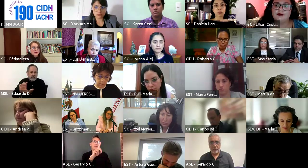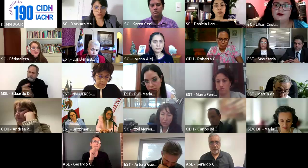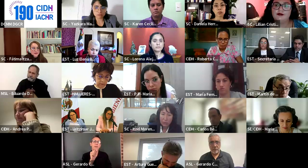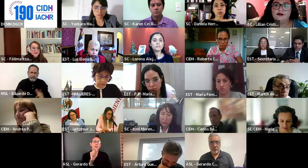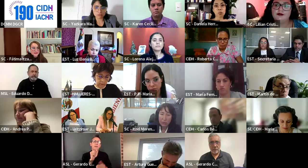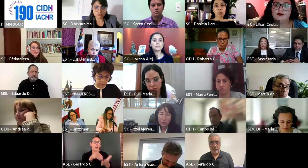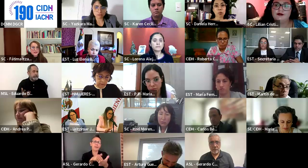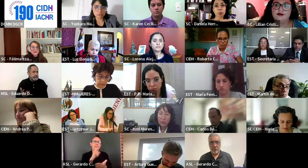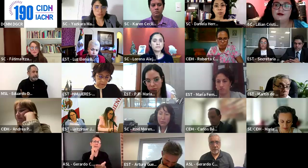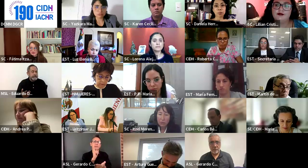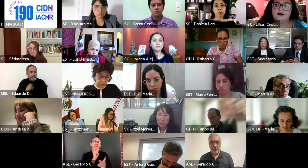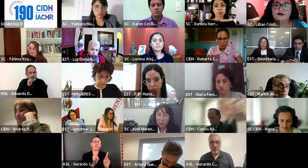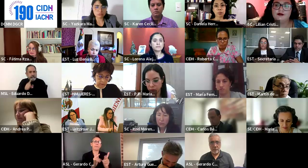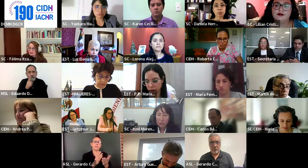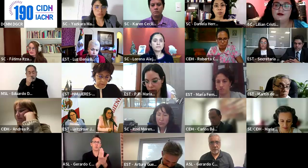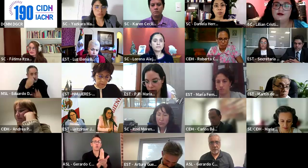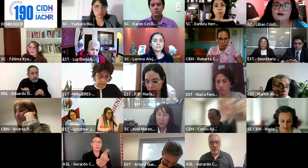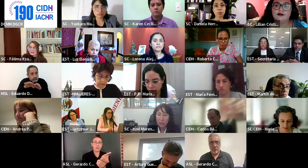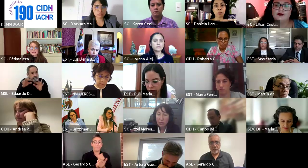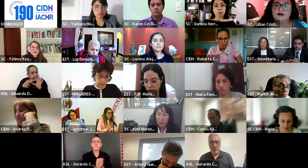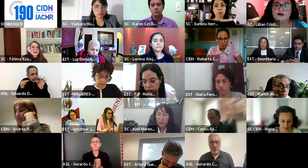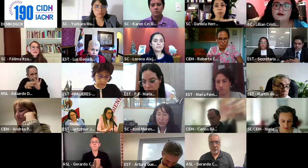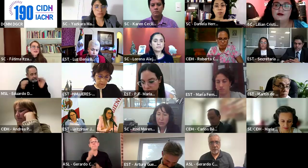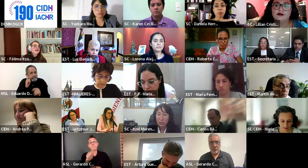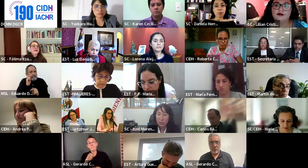Y por otra parte, es importante